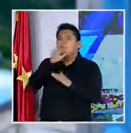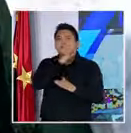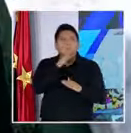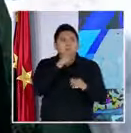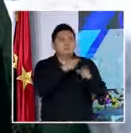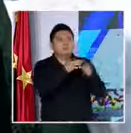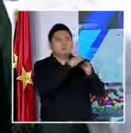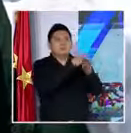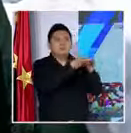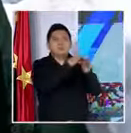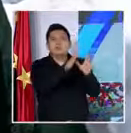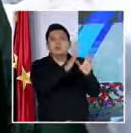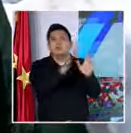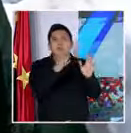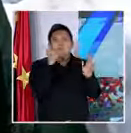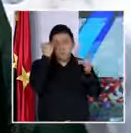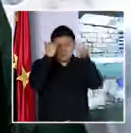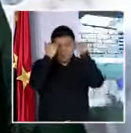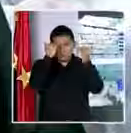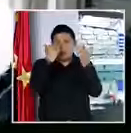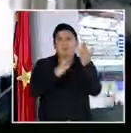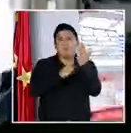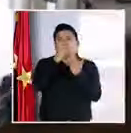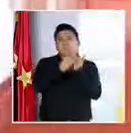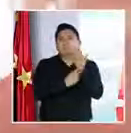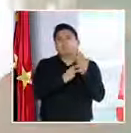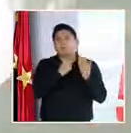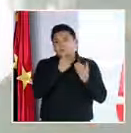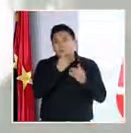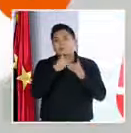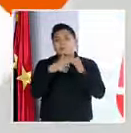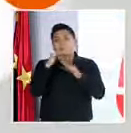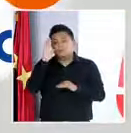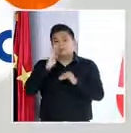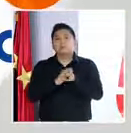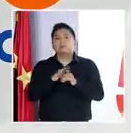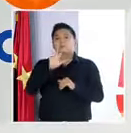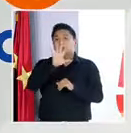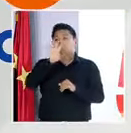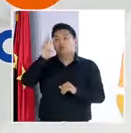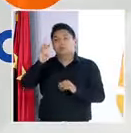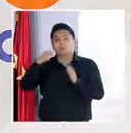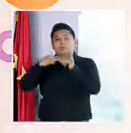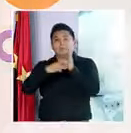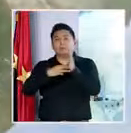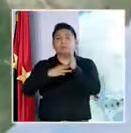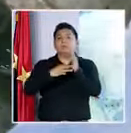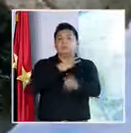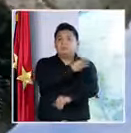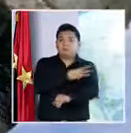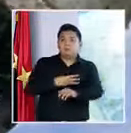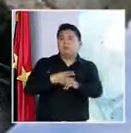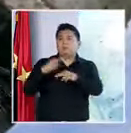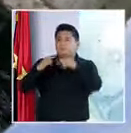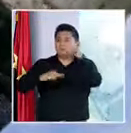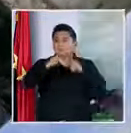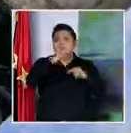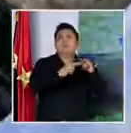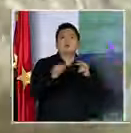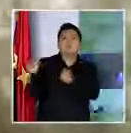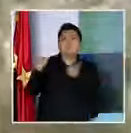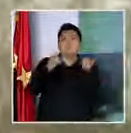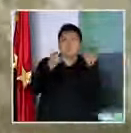en municipios vinculados al Plan Departamental de Agua. Son 58 mil millones de pesos invertidos en obras que mejorarán los